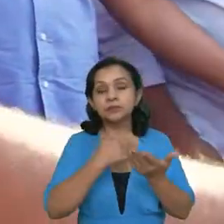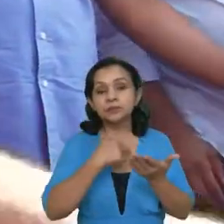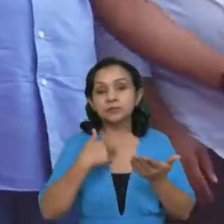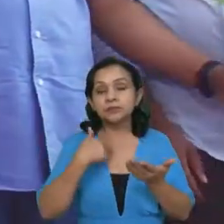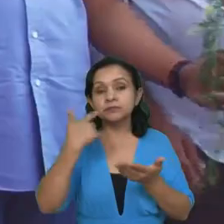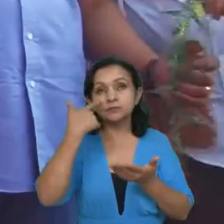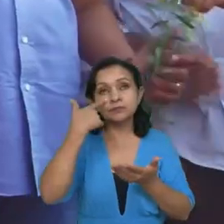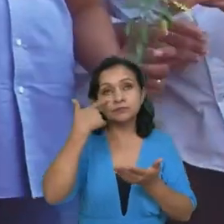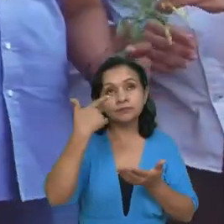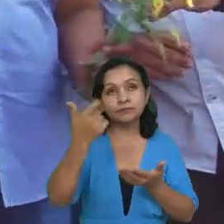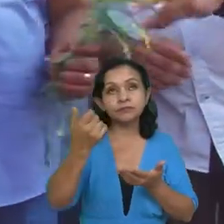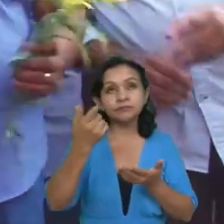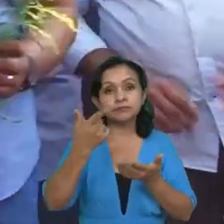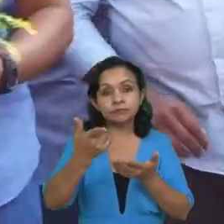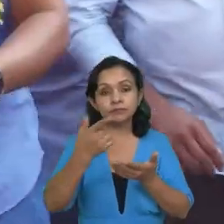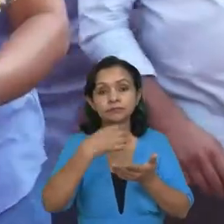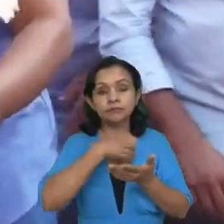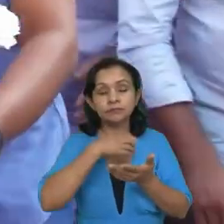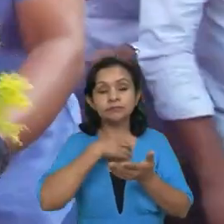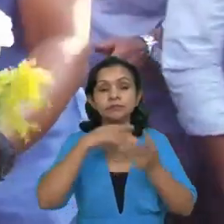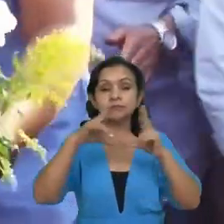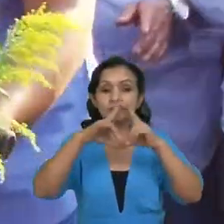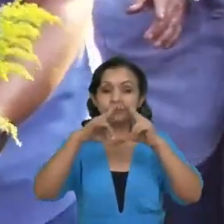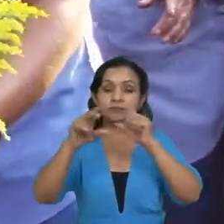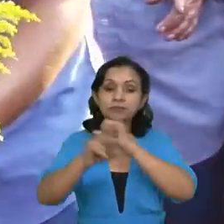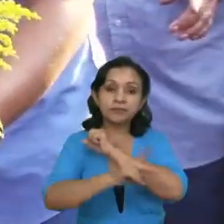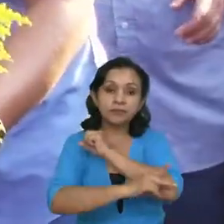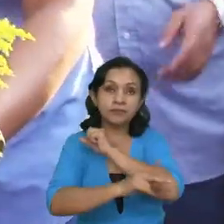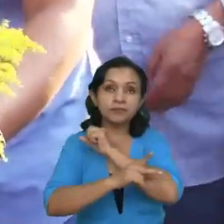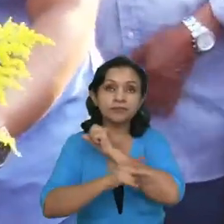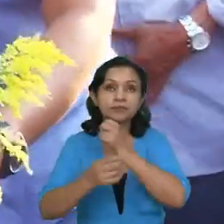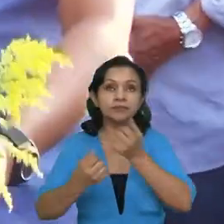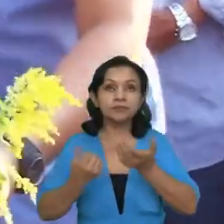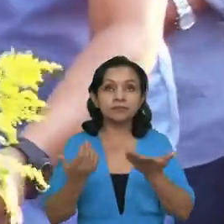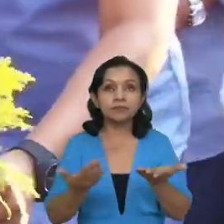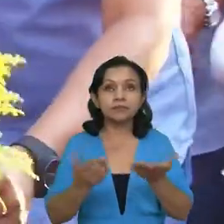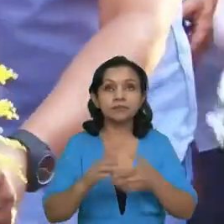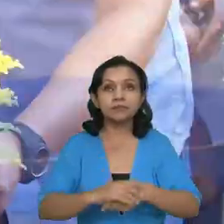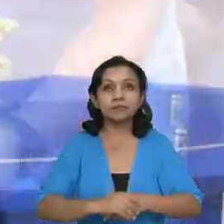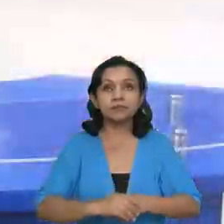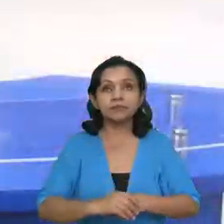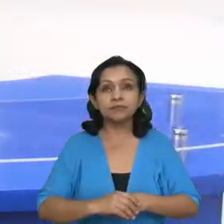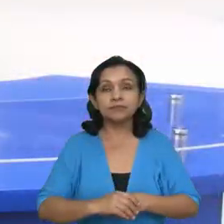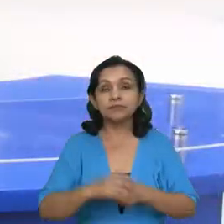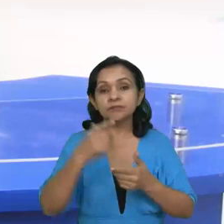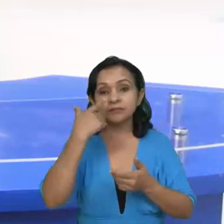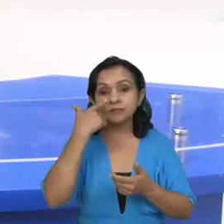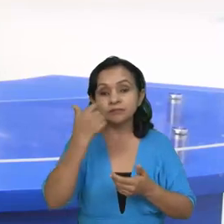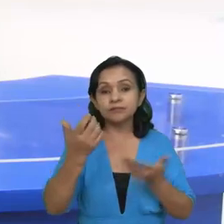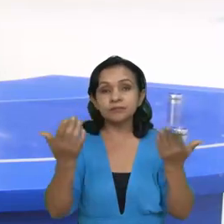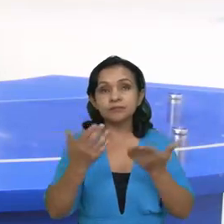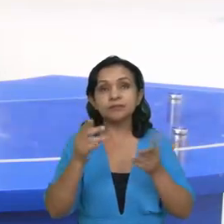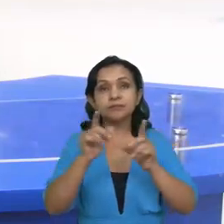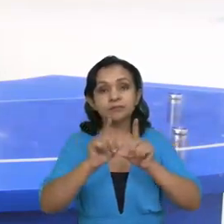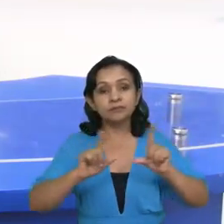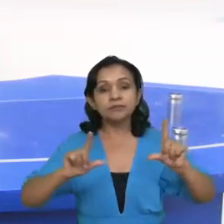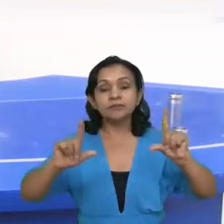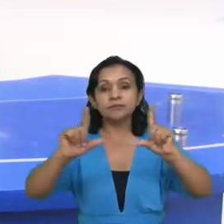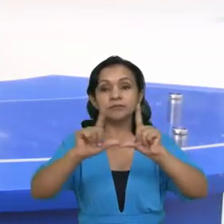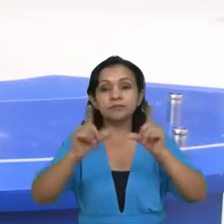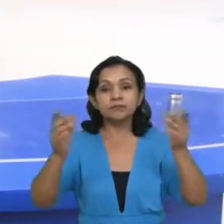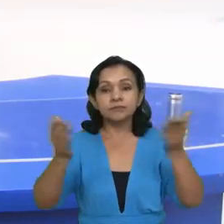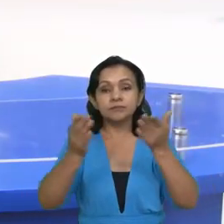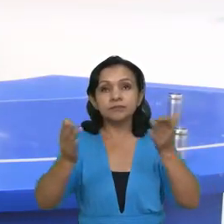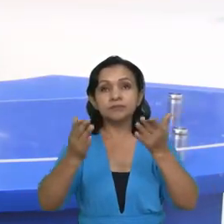reconociendo ese aporte a nuestro país y lo que se reconoce pues este lugar como